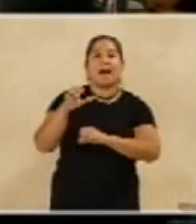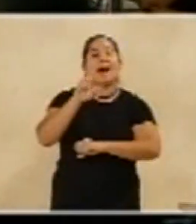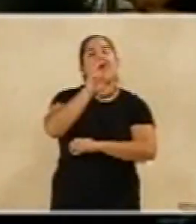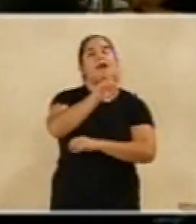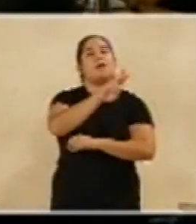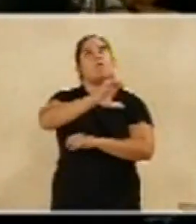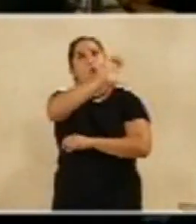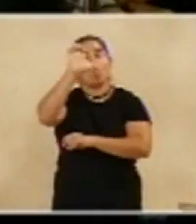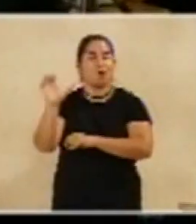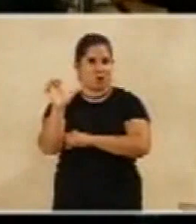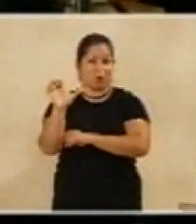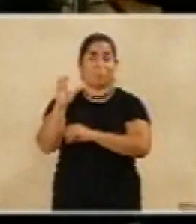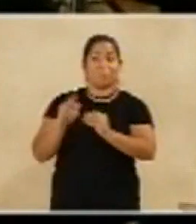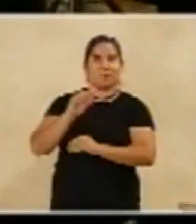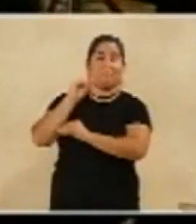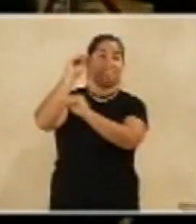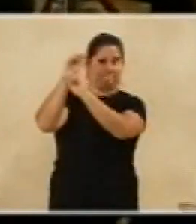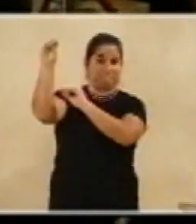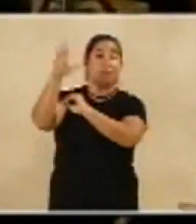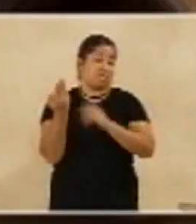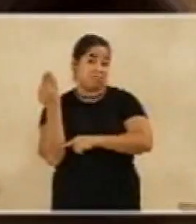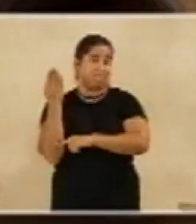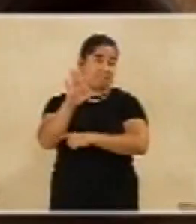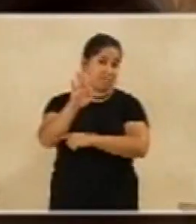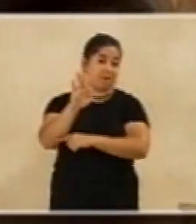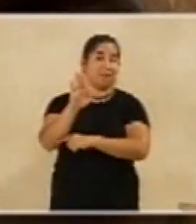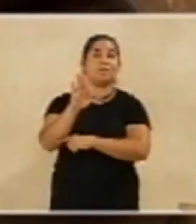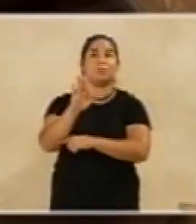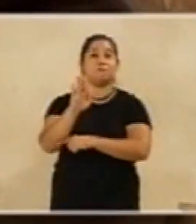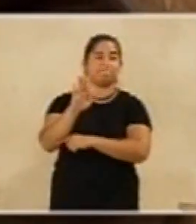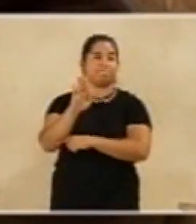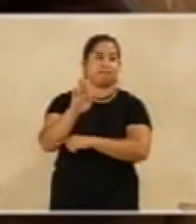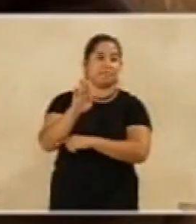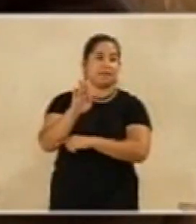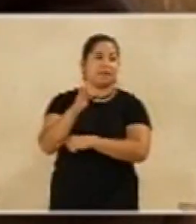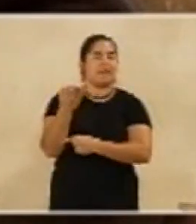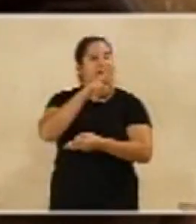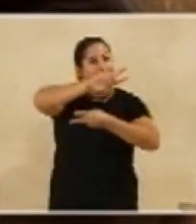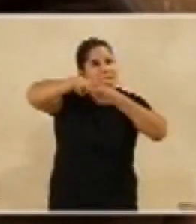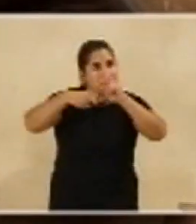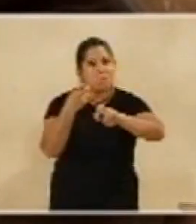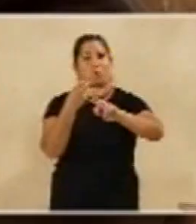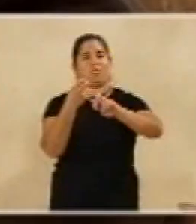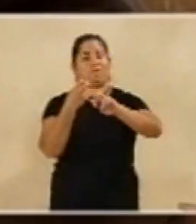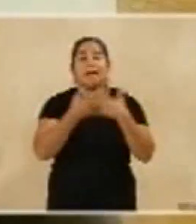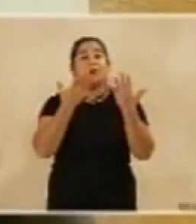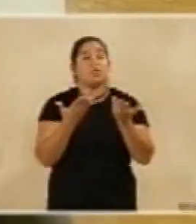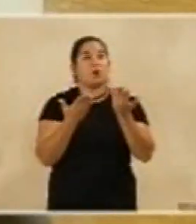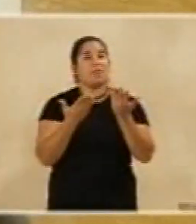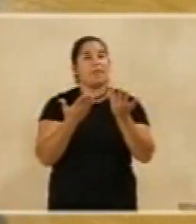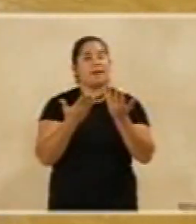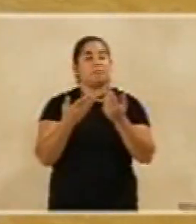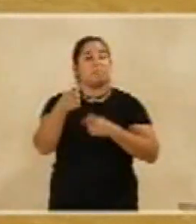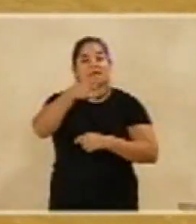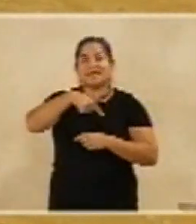critica que los ingresos en presupuestos no se traducen en mejores servicios. Desde el equipo de gobierno defienden que Almería